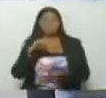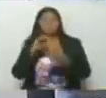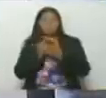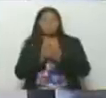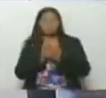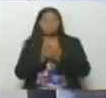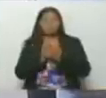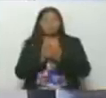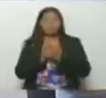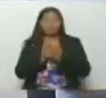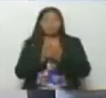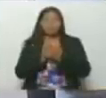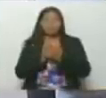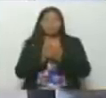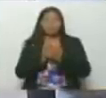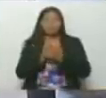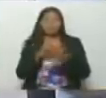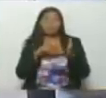lugar